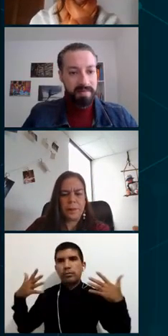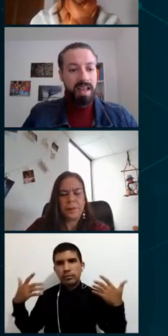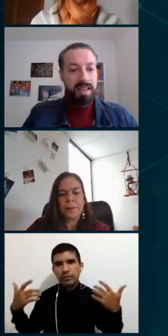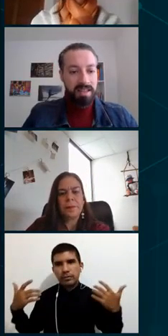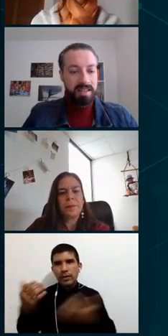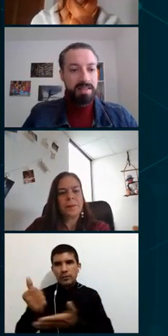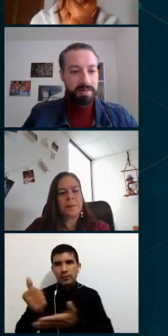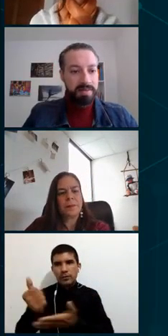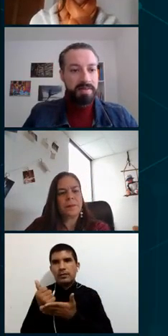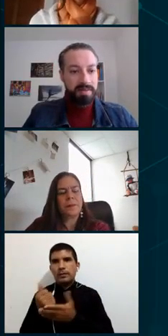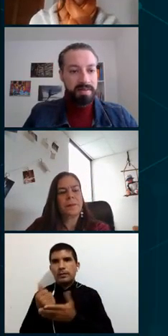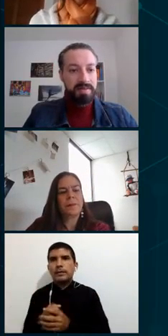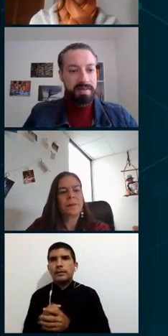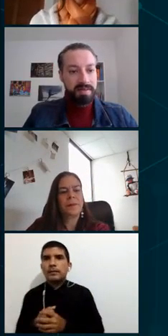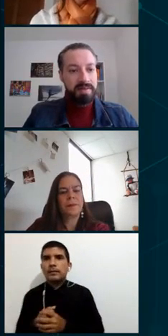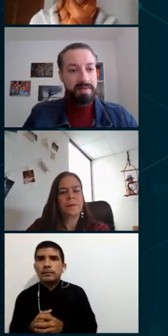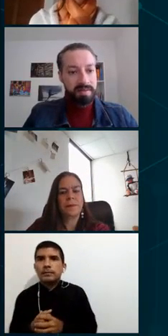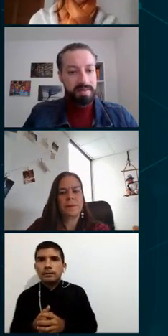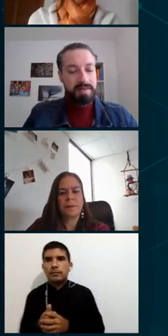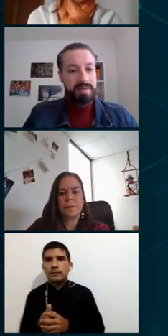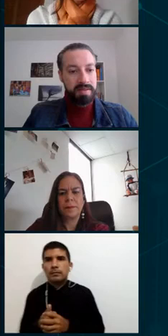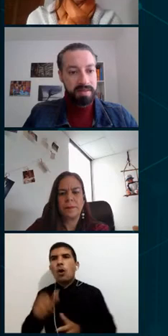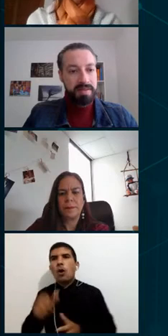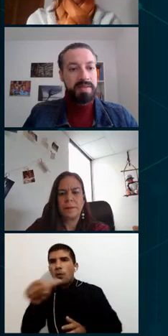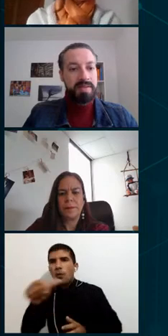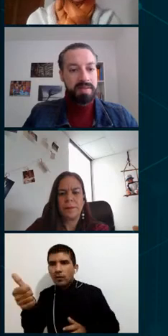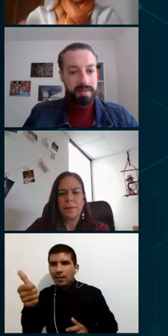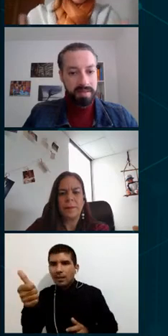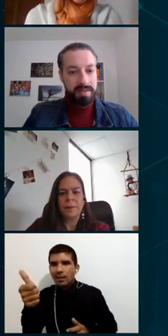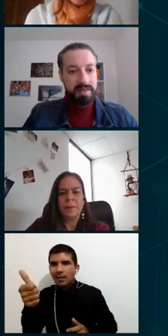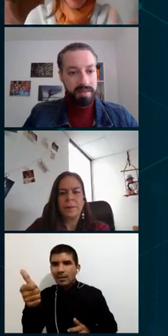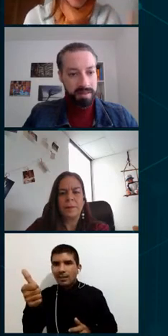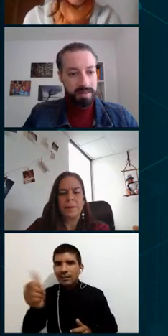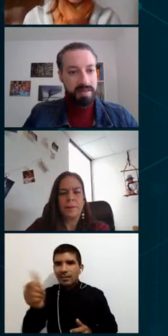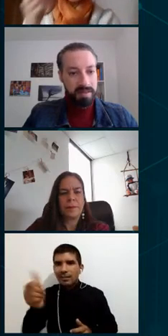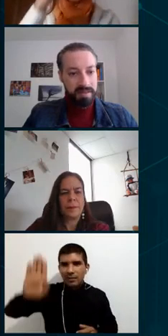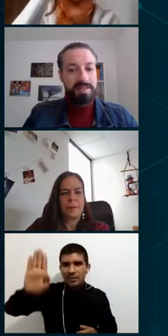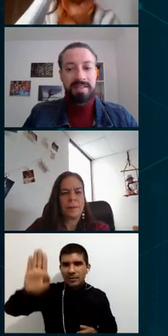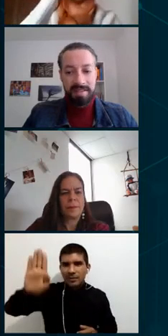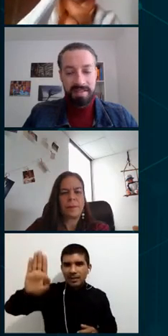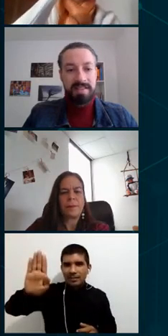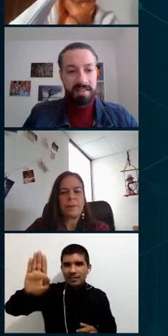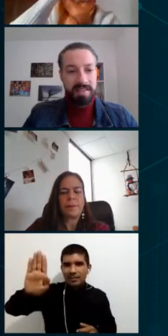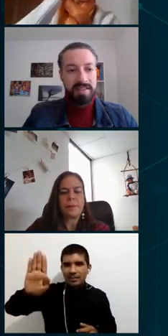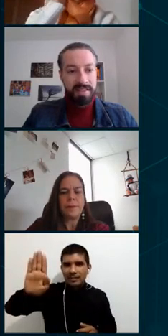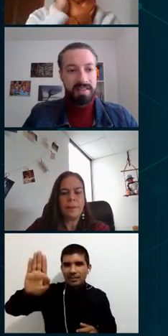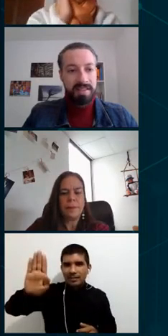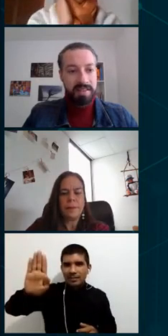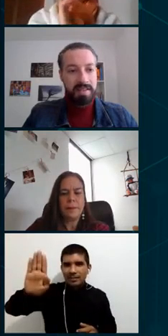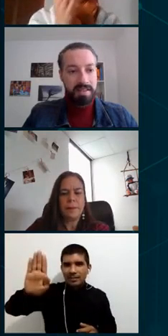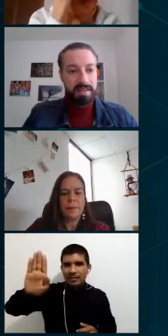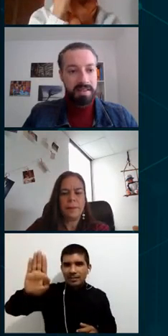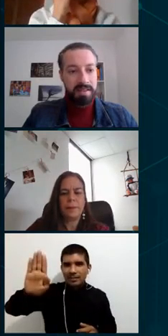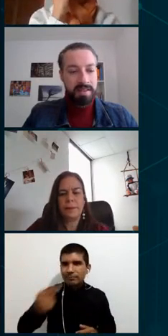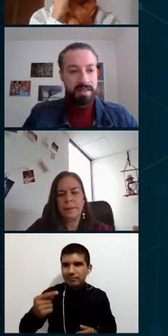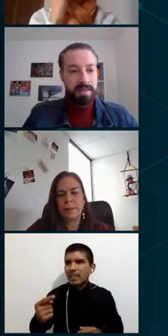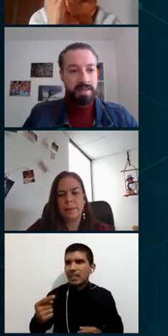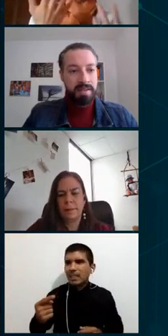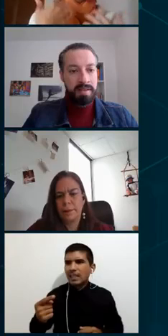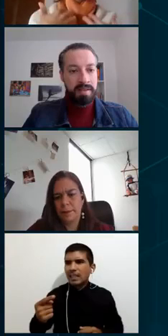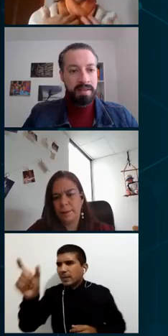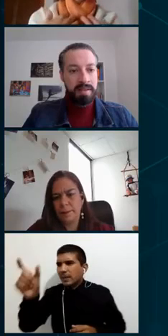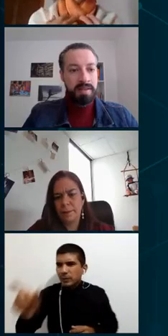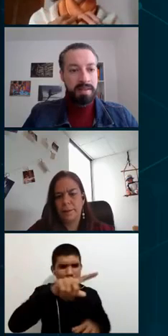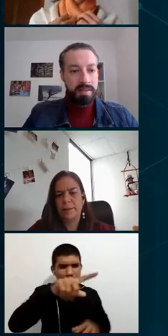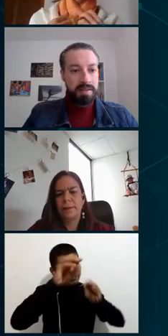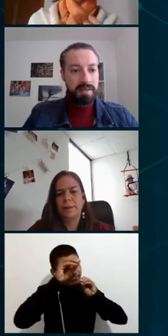O sea, ¿cómo podemos materializar, o pues, Olga o cualquiera, pero aprovecho porque, o sea, lo que Olga dice es un